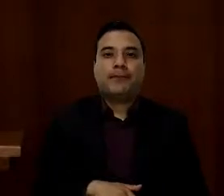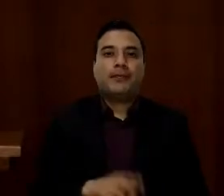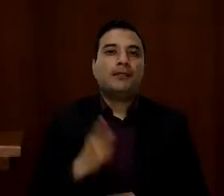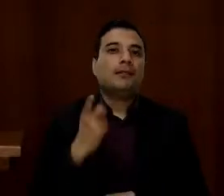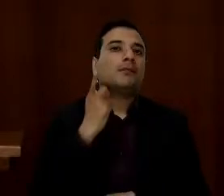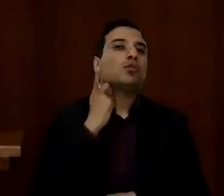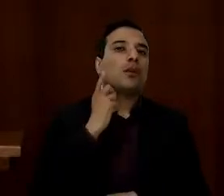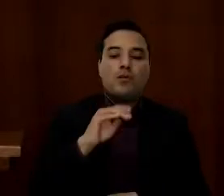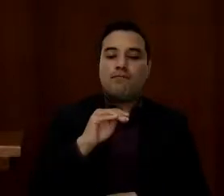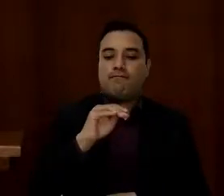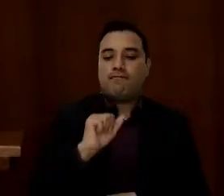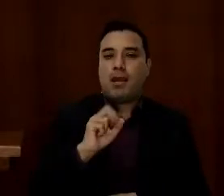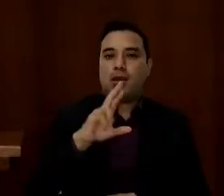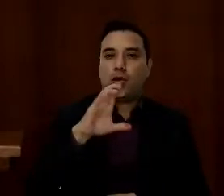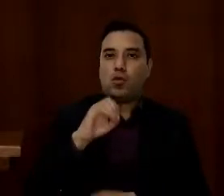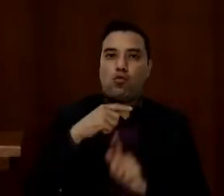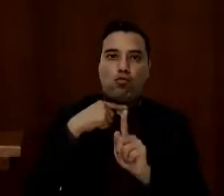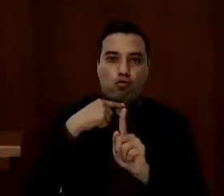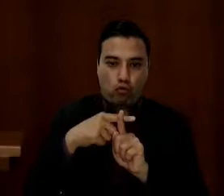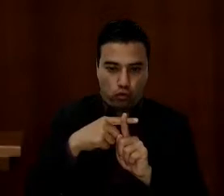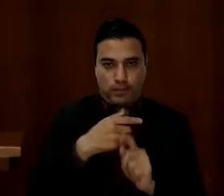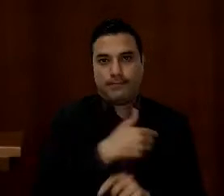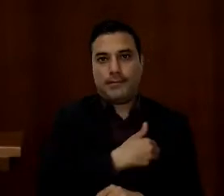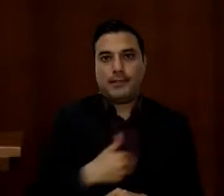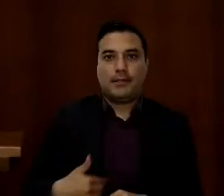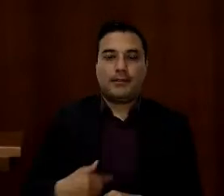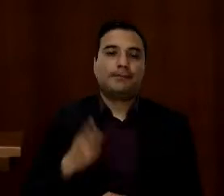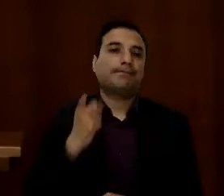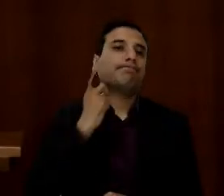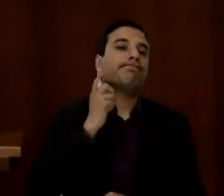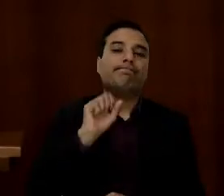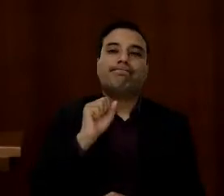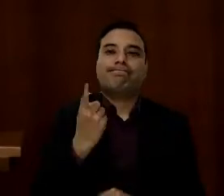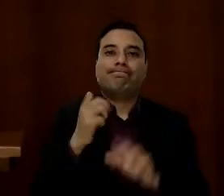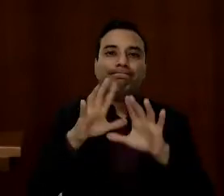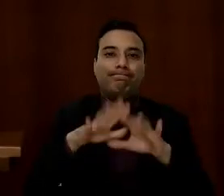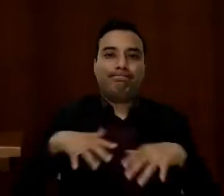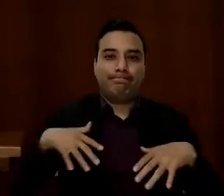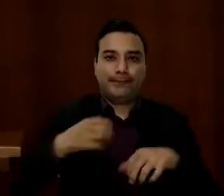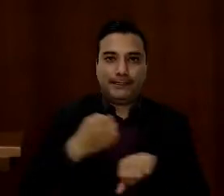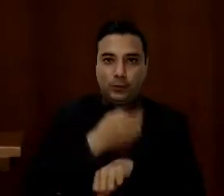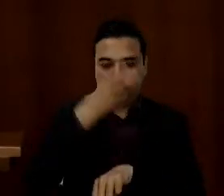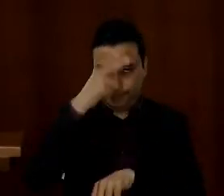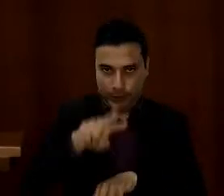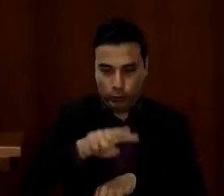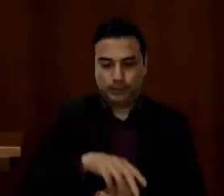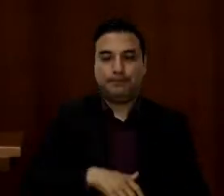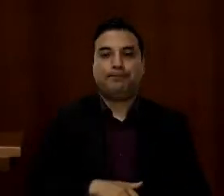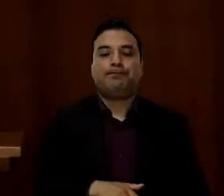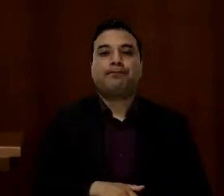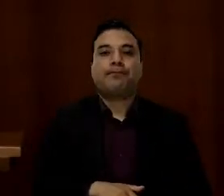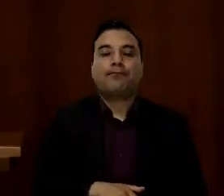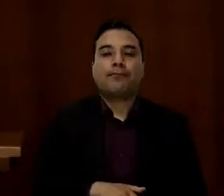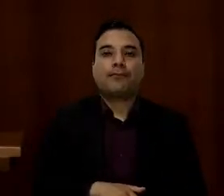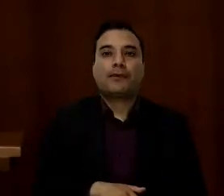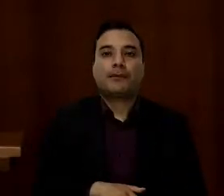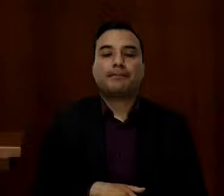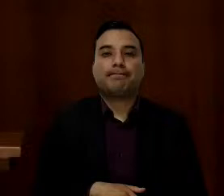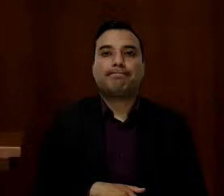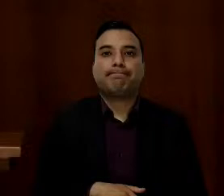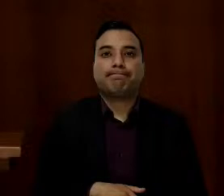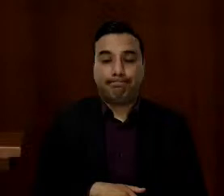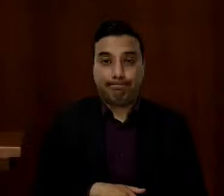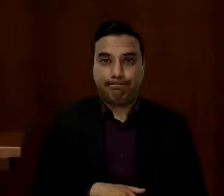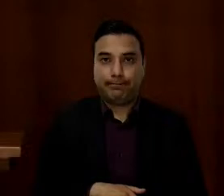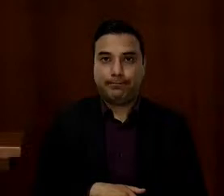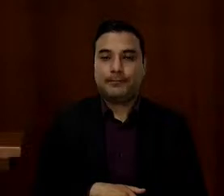Diputado Marco Antonio Cruz Cruz, presidente de la directiva de la 61 legislatura del Estado Libre y Soberano de México, quien